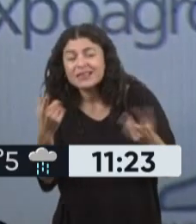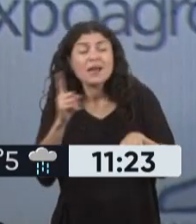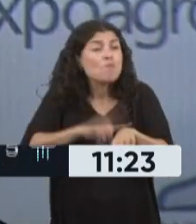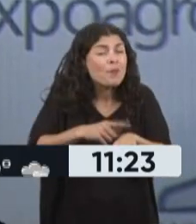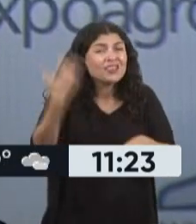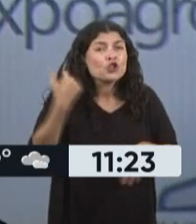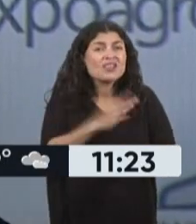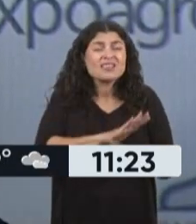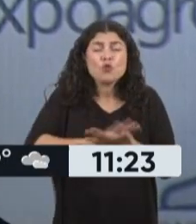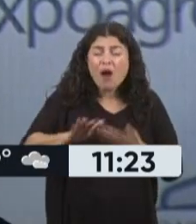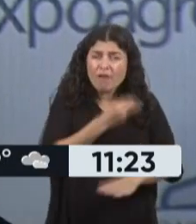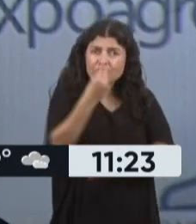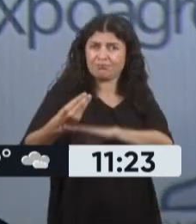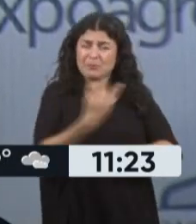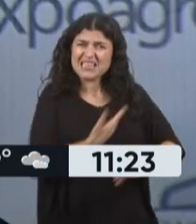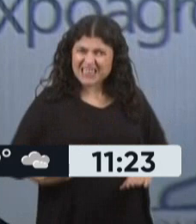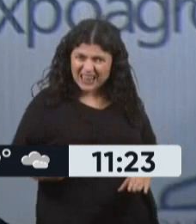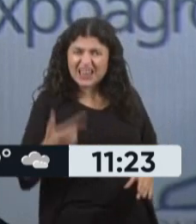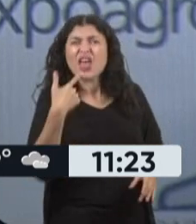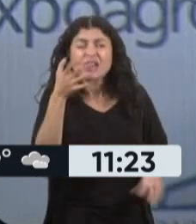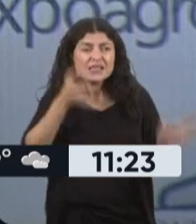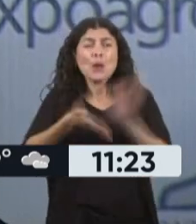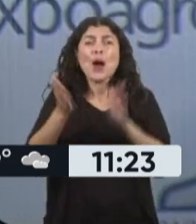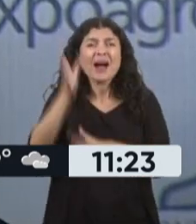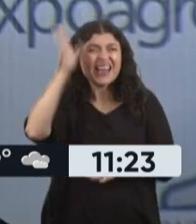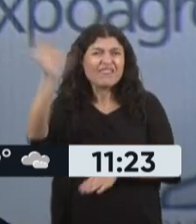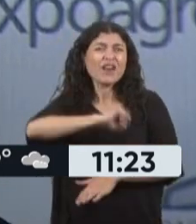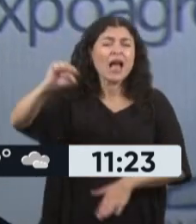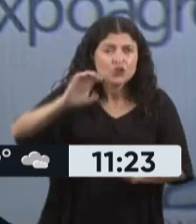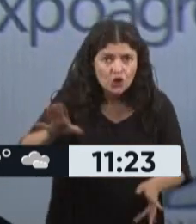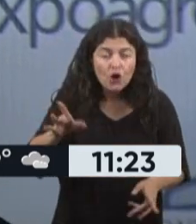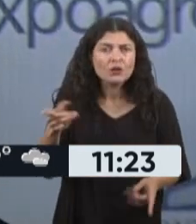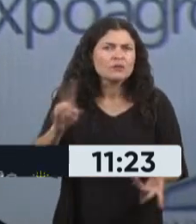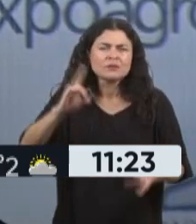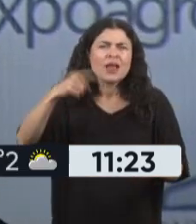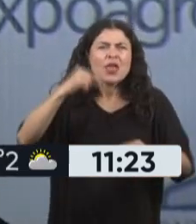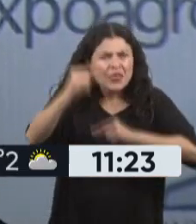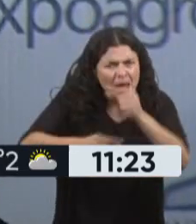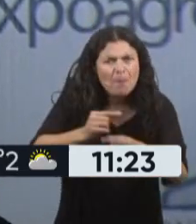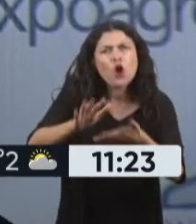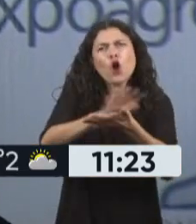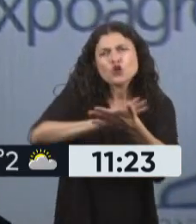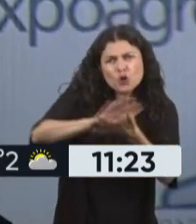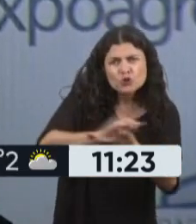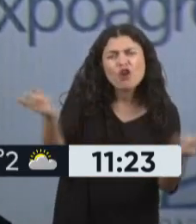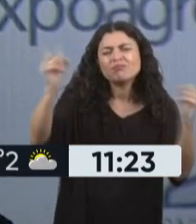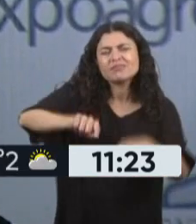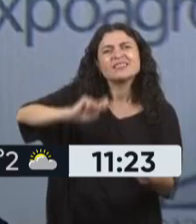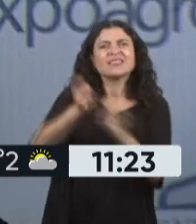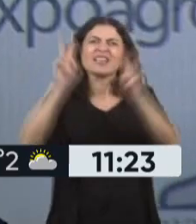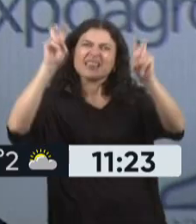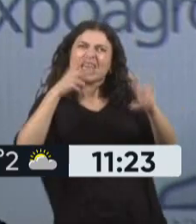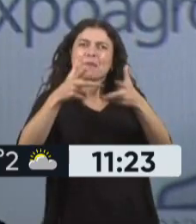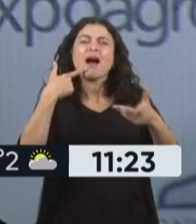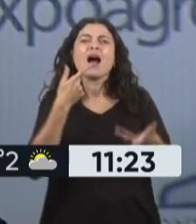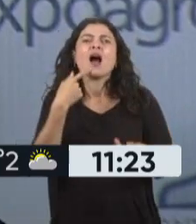hiperinflación y hoy hasta volvieron los créditos hipotecarios a 30 años. Vaya que, digamos, esto cada día se